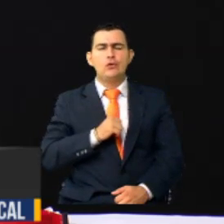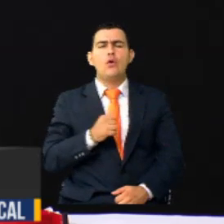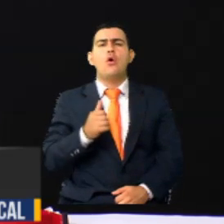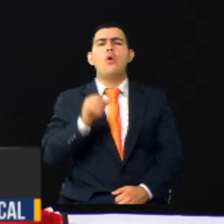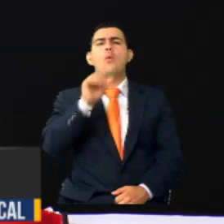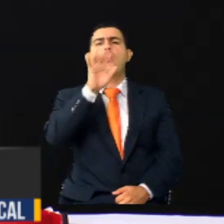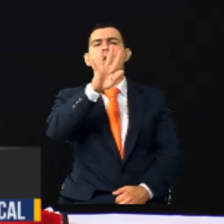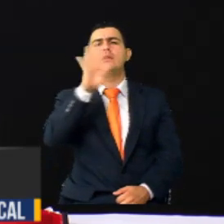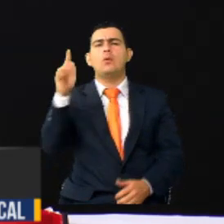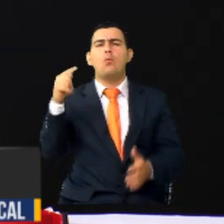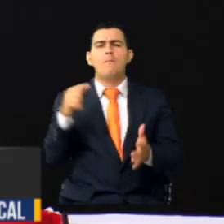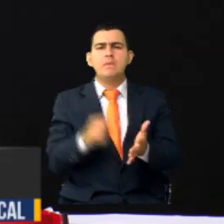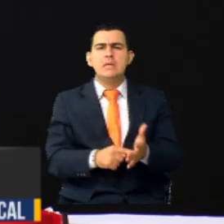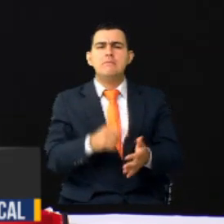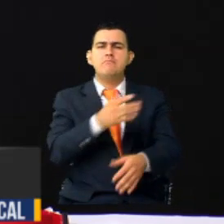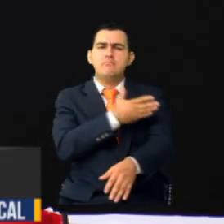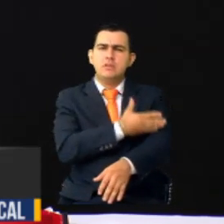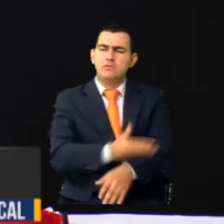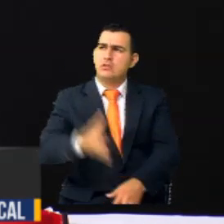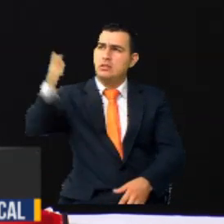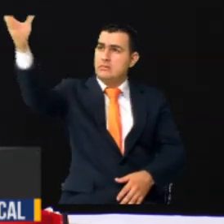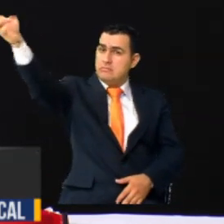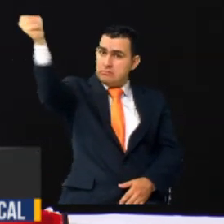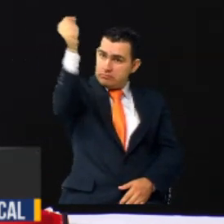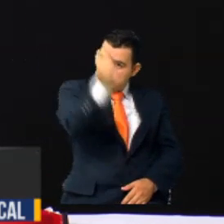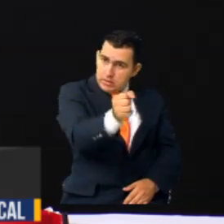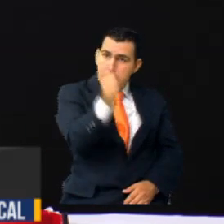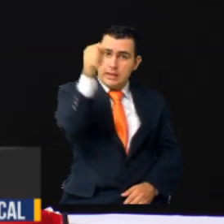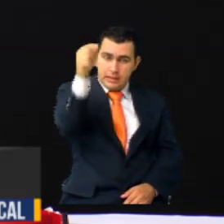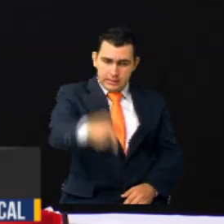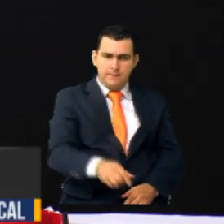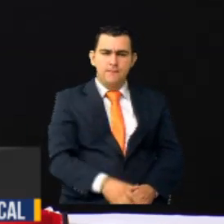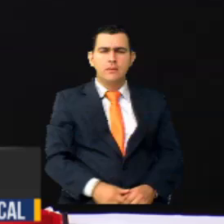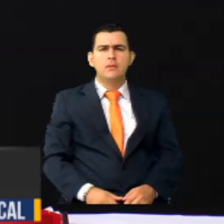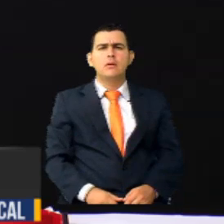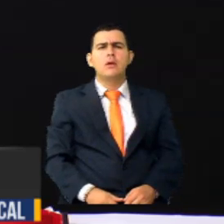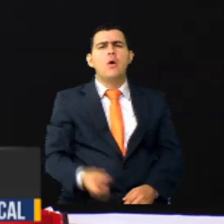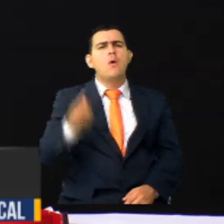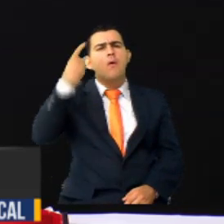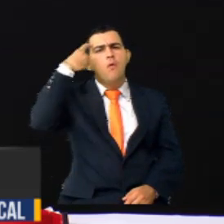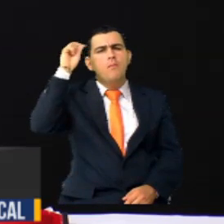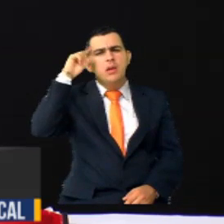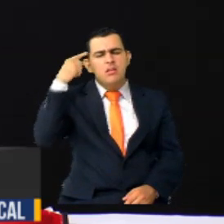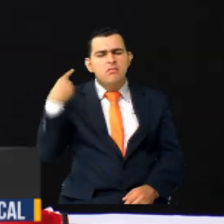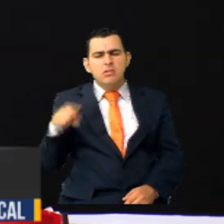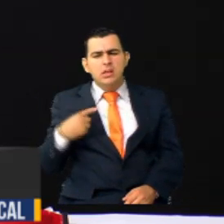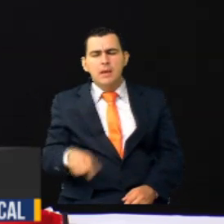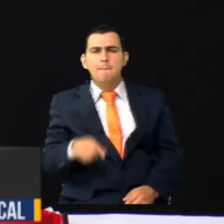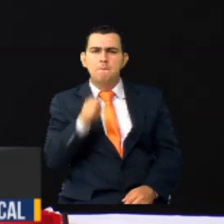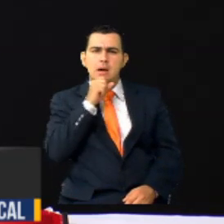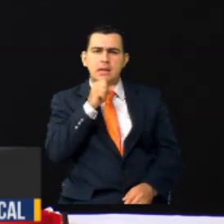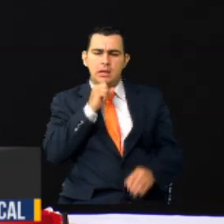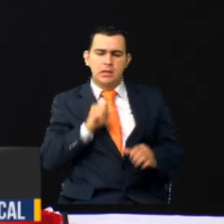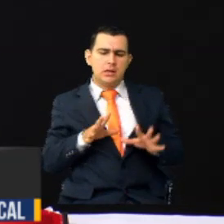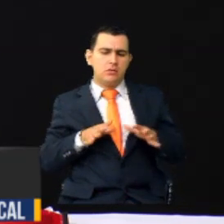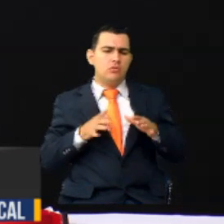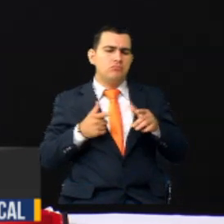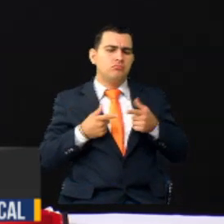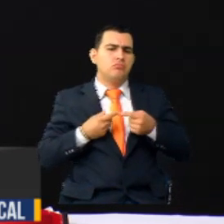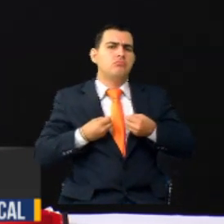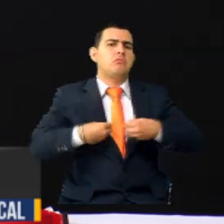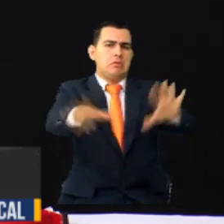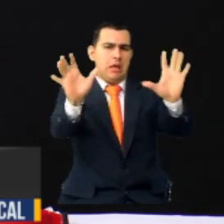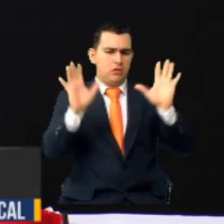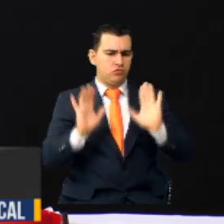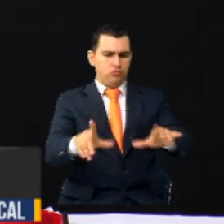44.000 millones de pesos del gobierno nacional. Hay que entender el proyecto. El proyecto lo que aporta al municipio son los terrenos allá en el patrimonio autónomo. Los